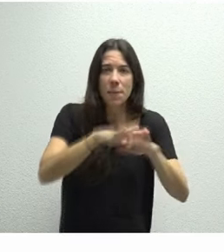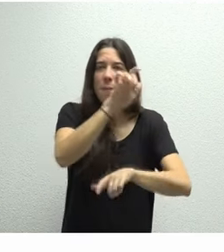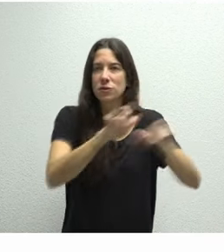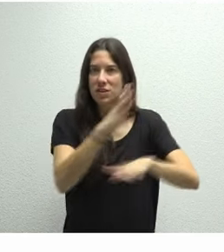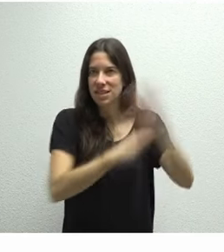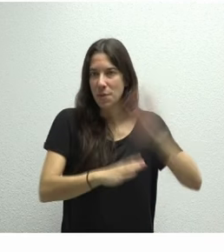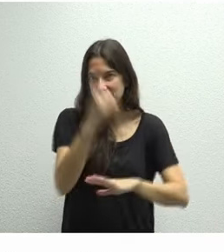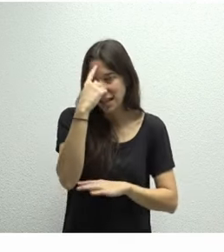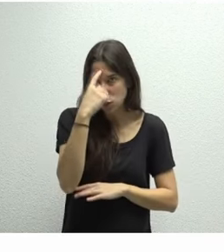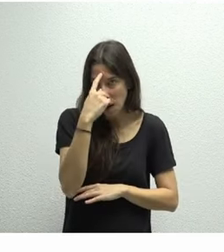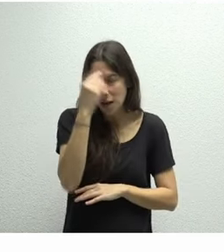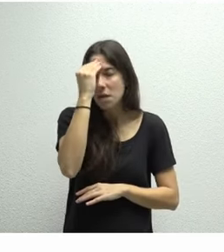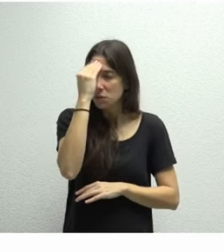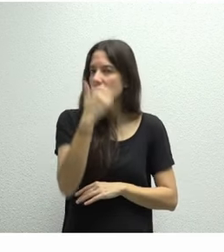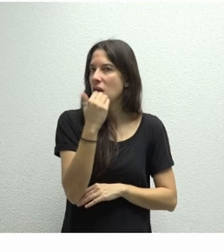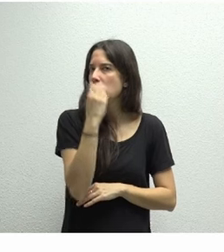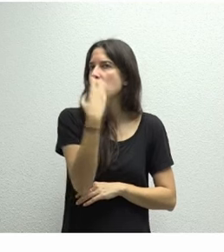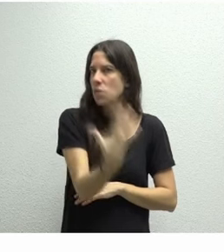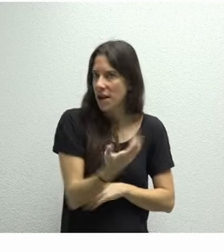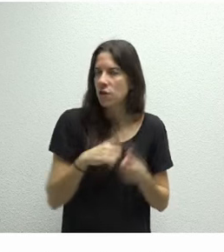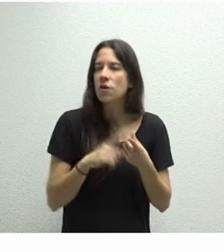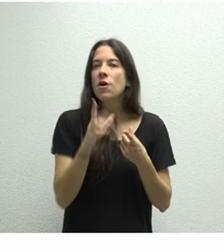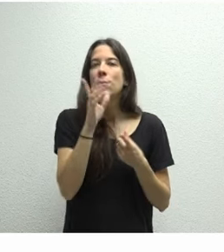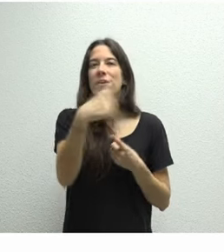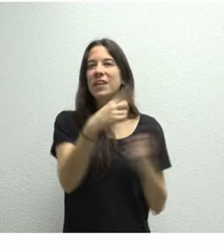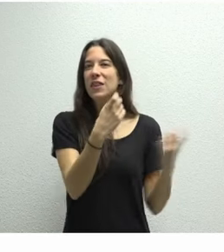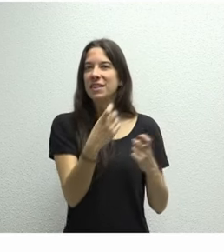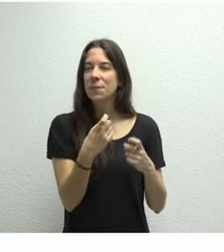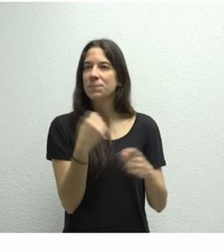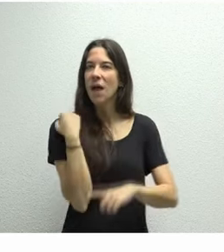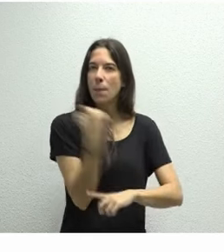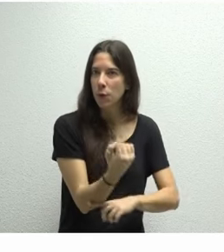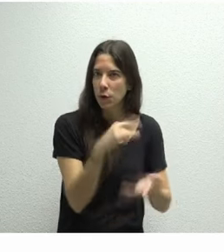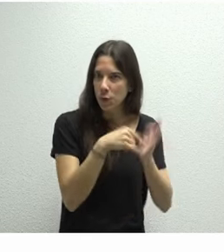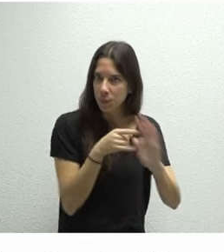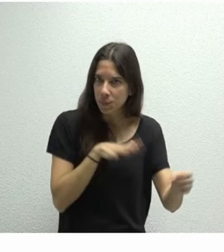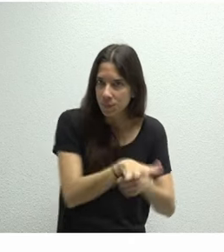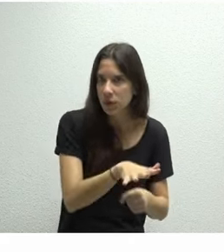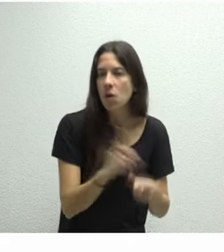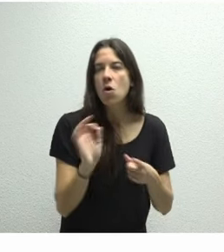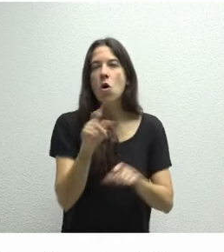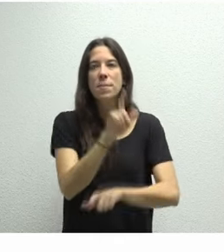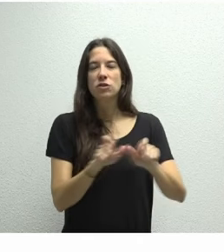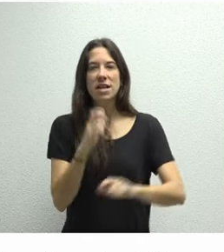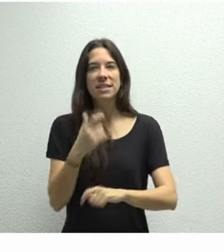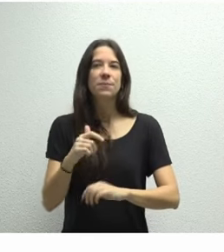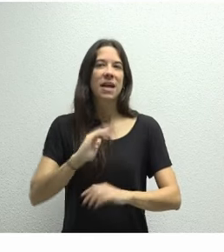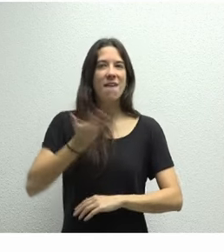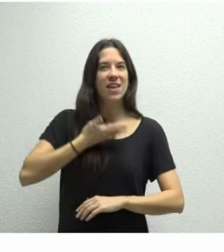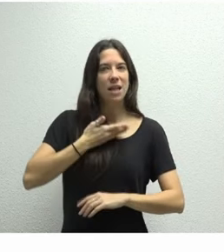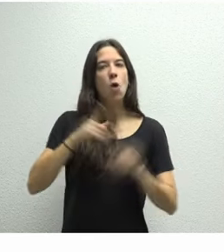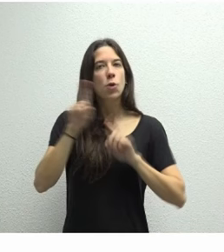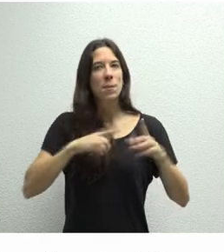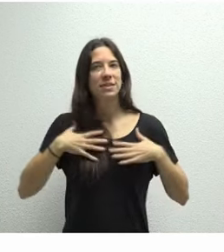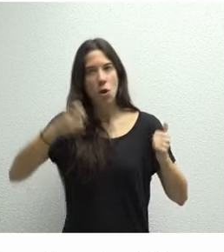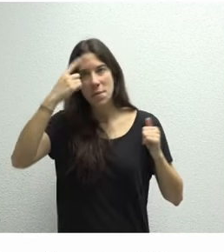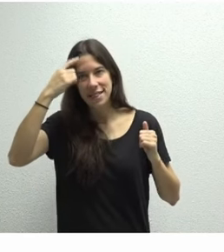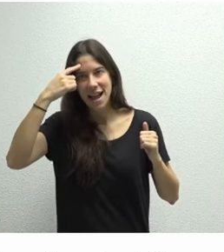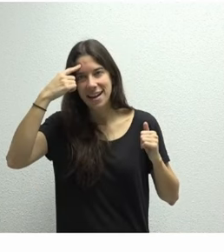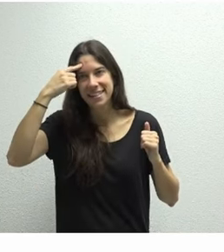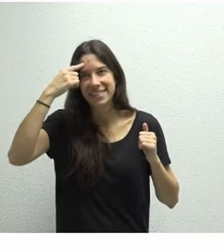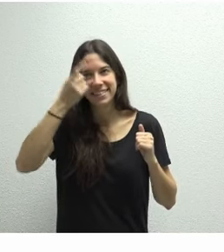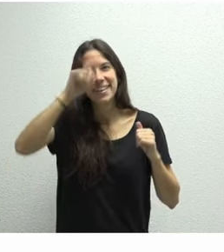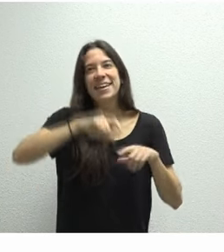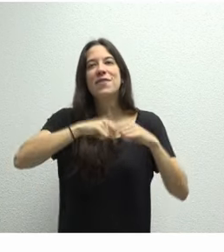con discapacidad intelectual con grandes necesidades de apoyo eh con afectados A lo mejor con problemas de Salud Mental pero también y sus